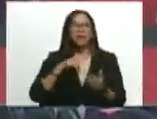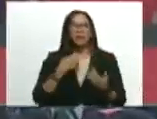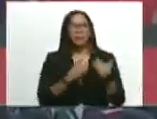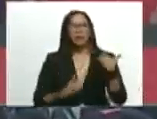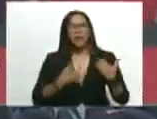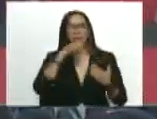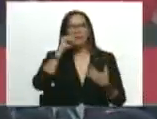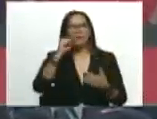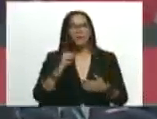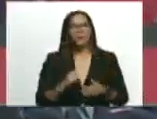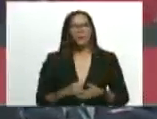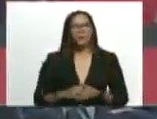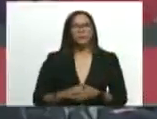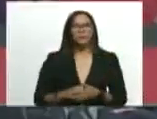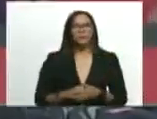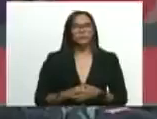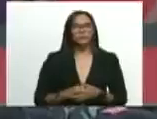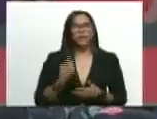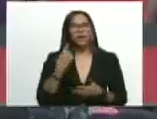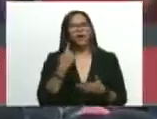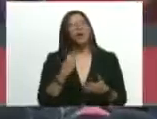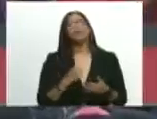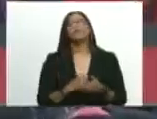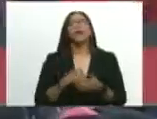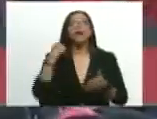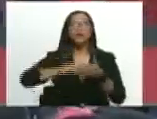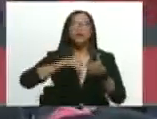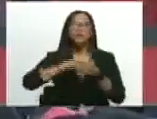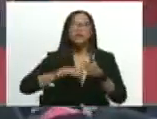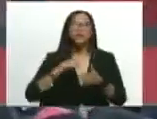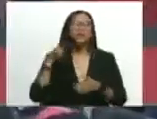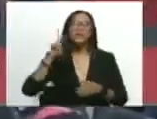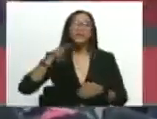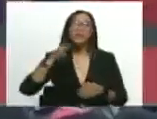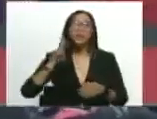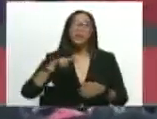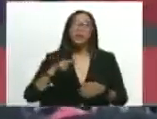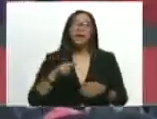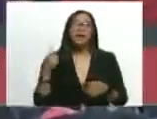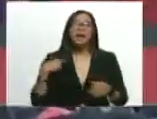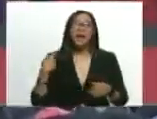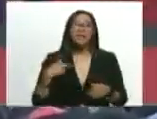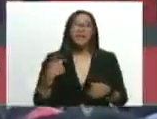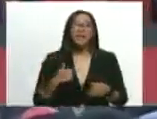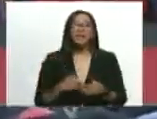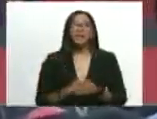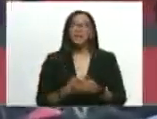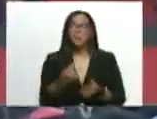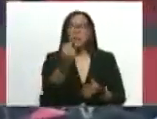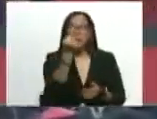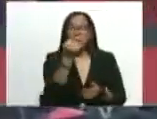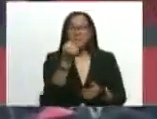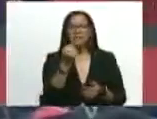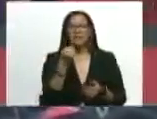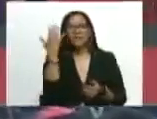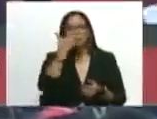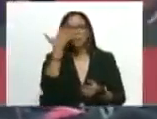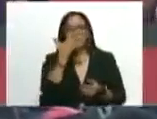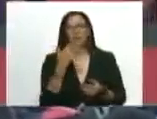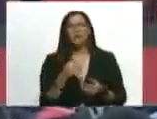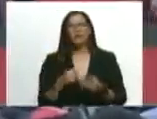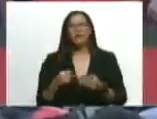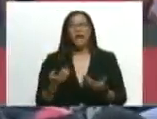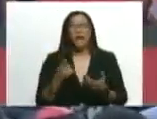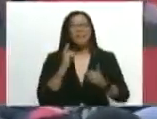Nicolás Maduro a una luchadora que jamás ha tenido un atisbo de duda en cuanto al destino